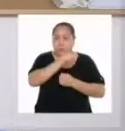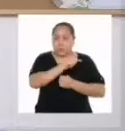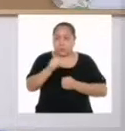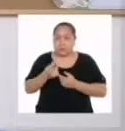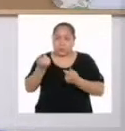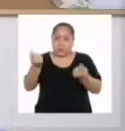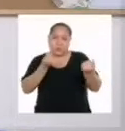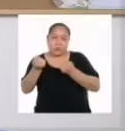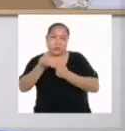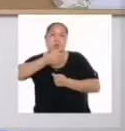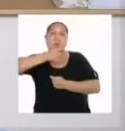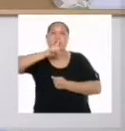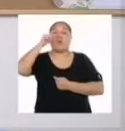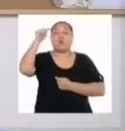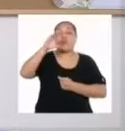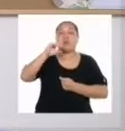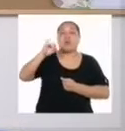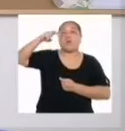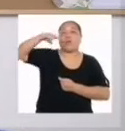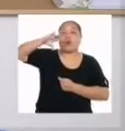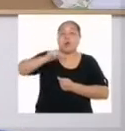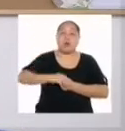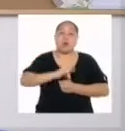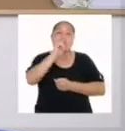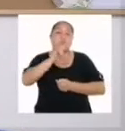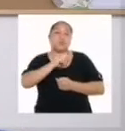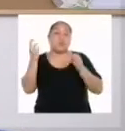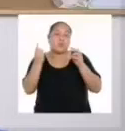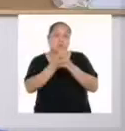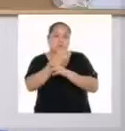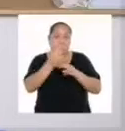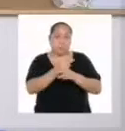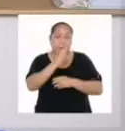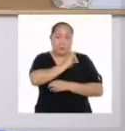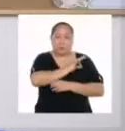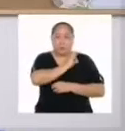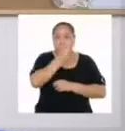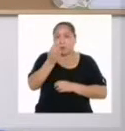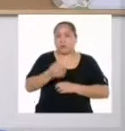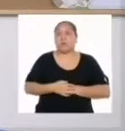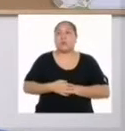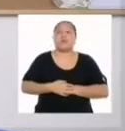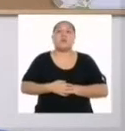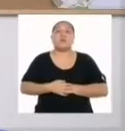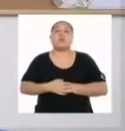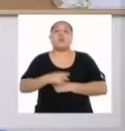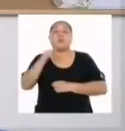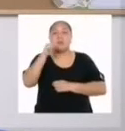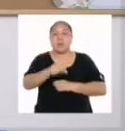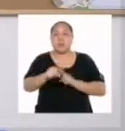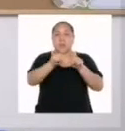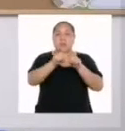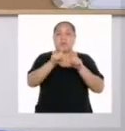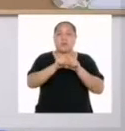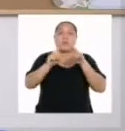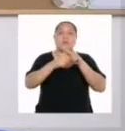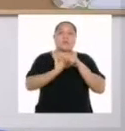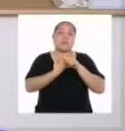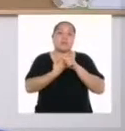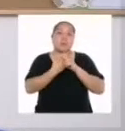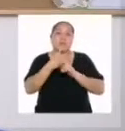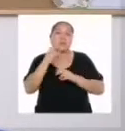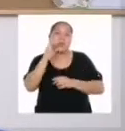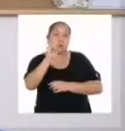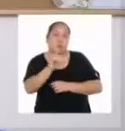comunidad gestionan el agua de una cuenca y utilizan la matemática para aprovecharla. Y aquí entran las